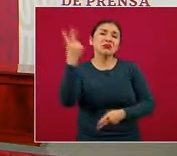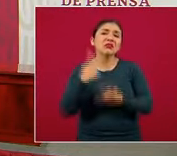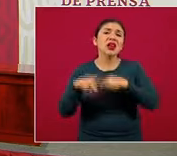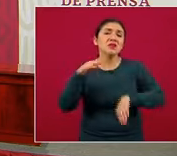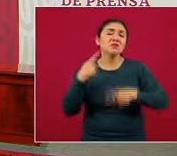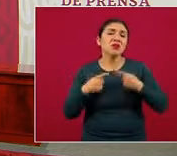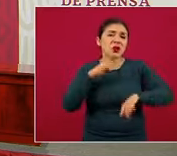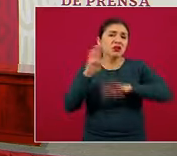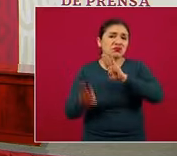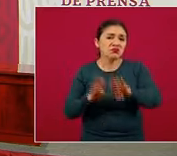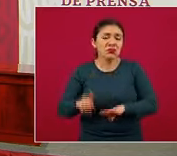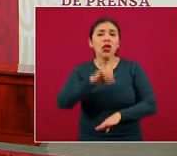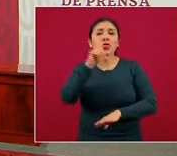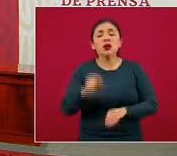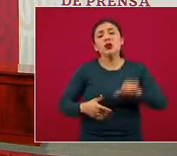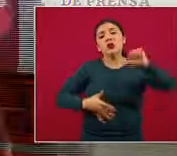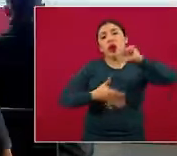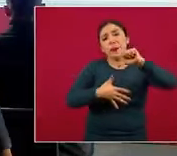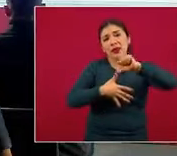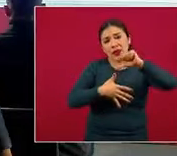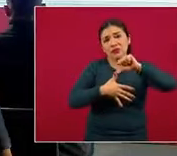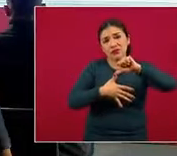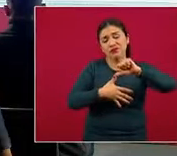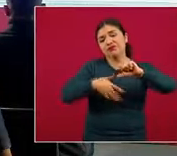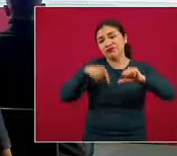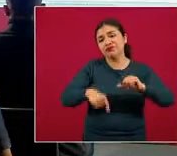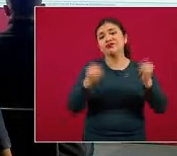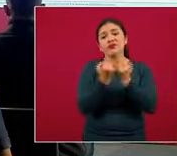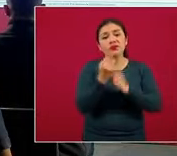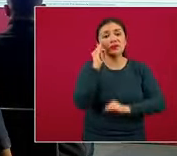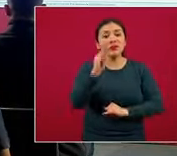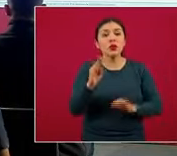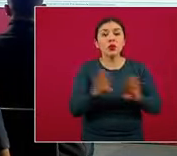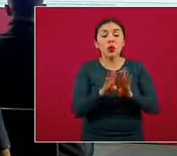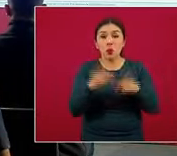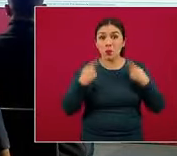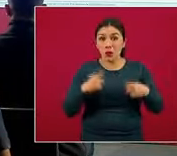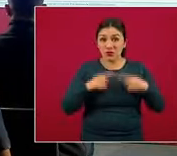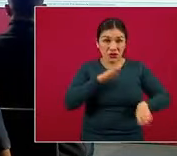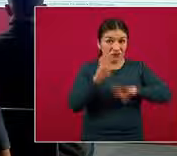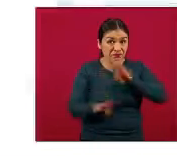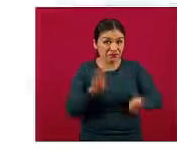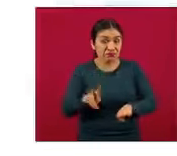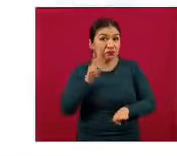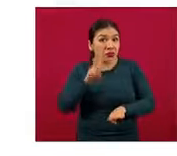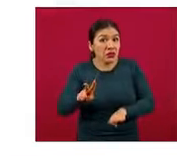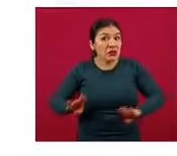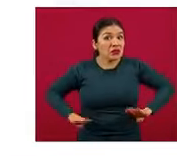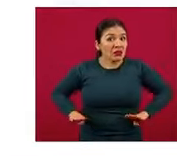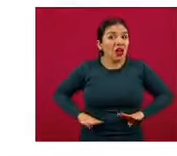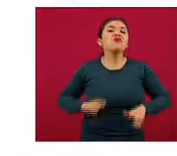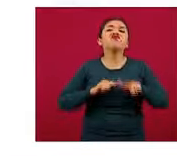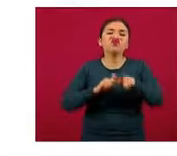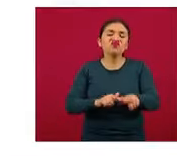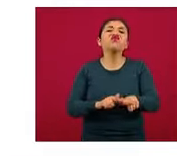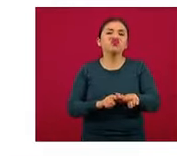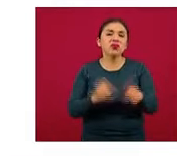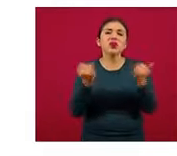ascendente, y luego le seguiría América del Sur, en donde ya veíamos que para efectos de defunciones sí ha mantenido una